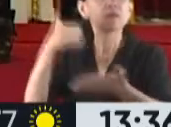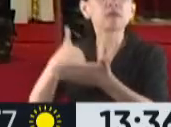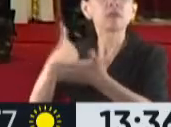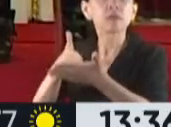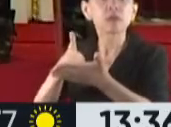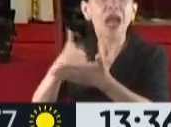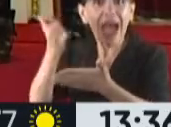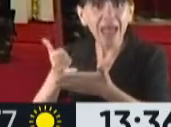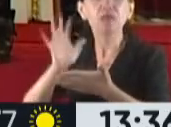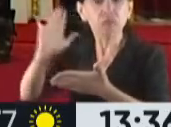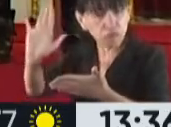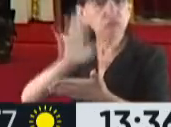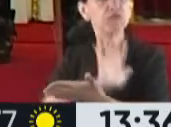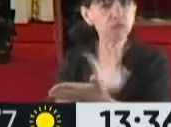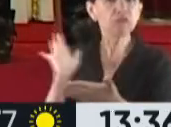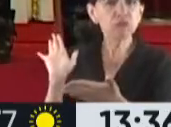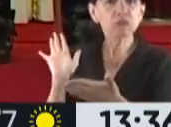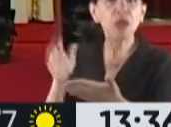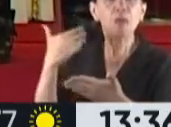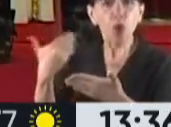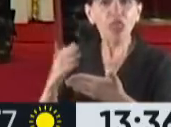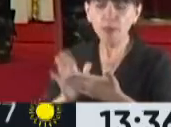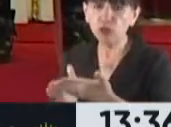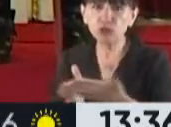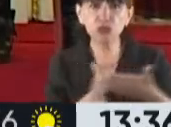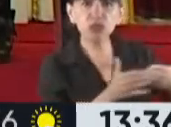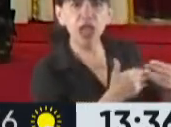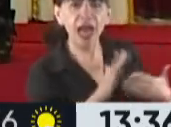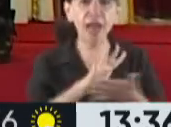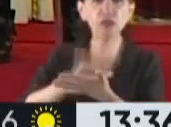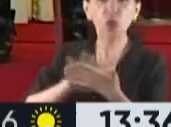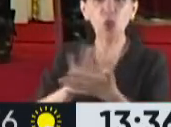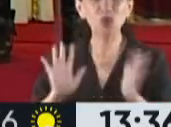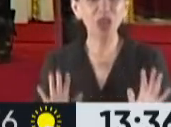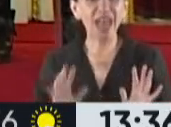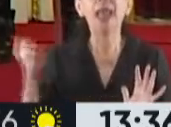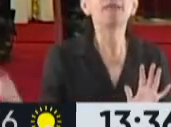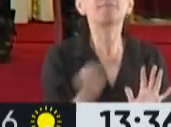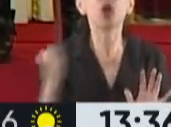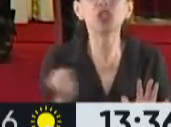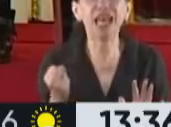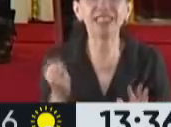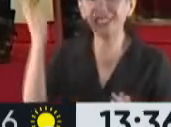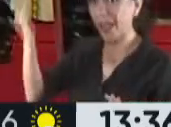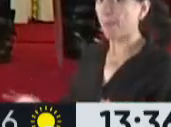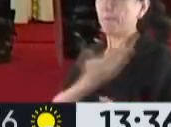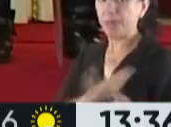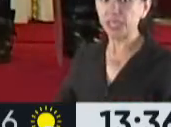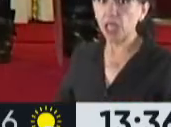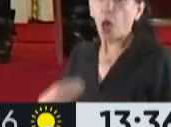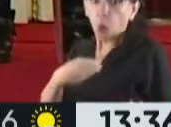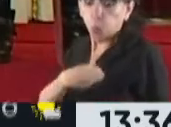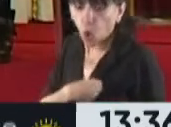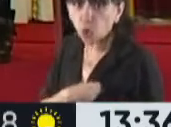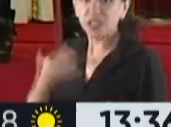a removerlos. Y que no es tan difícil de removerlos si es que la voluntad política de la que habla la presidenta, como